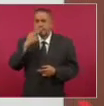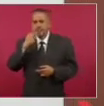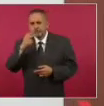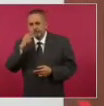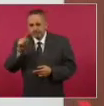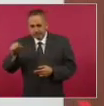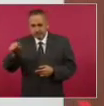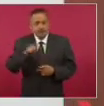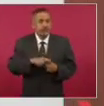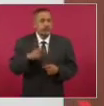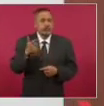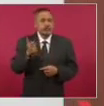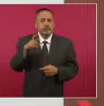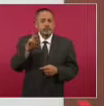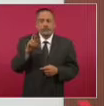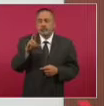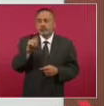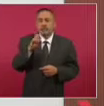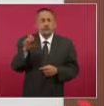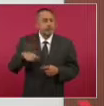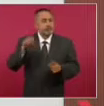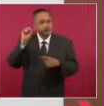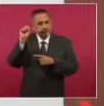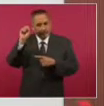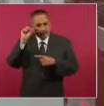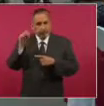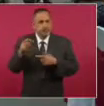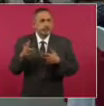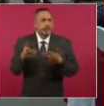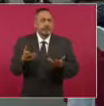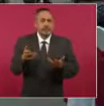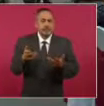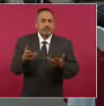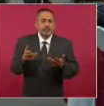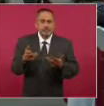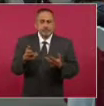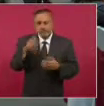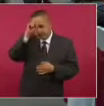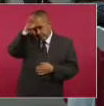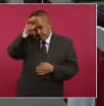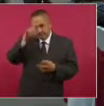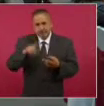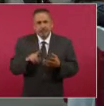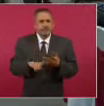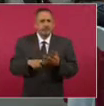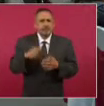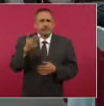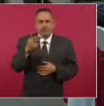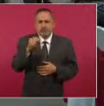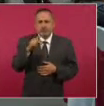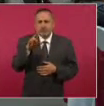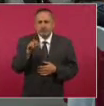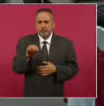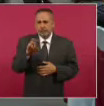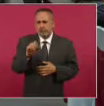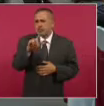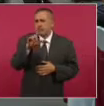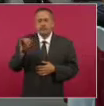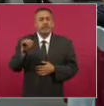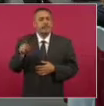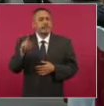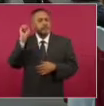Azucarero, está Gerardo Cortés del Sindicato Harinero, está Humberto Gual también